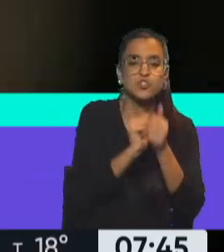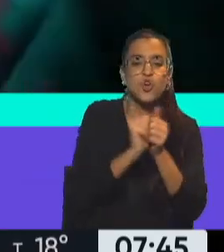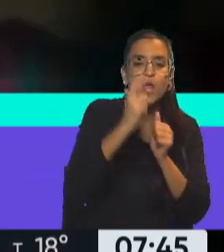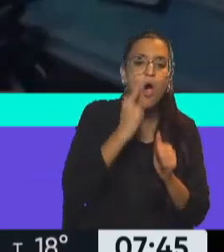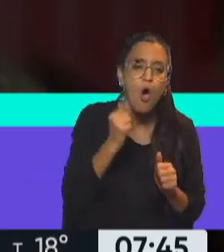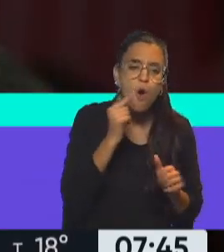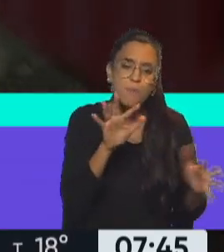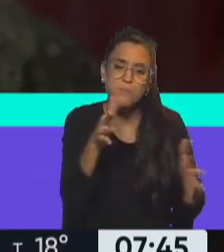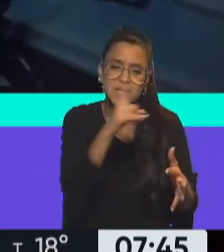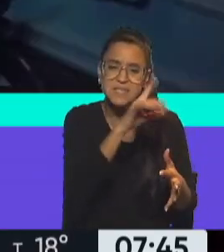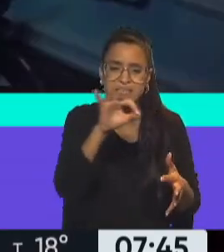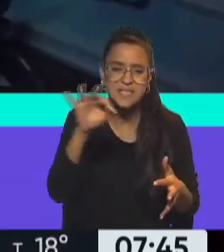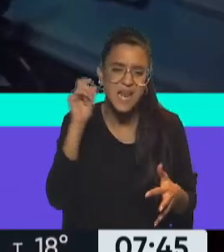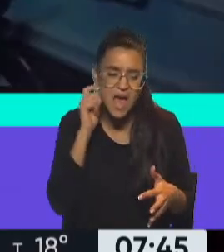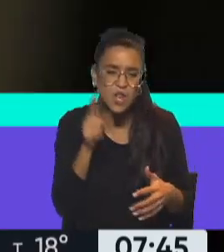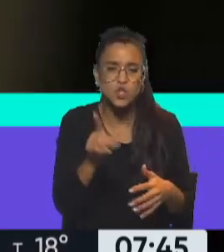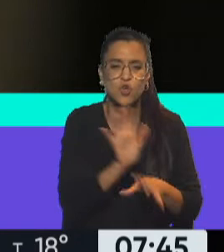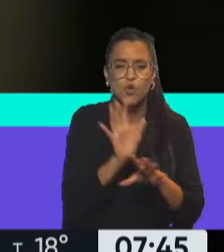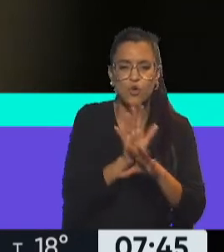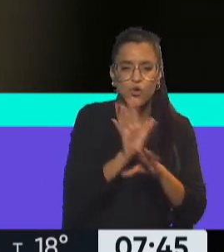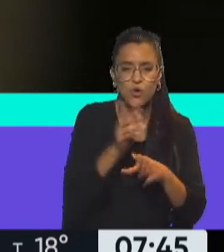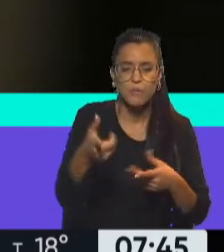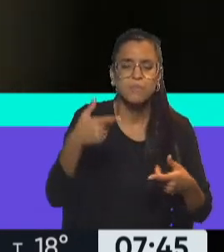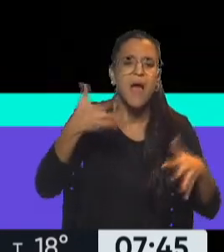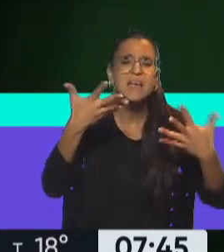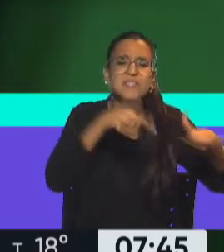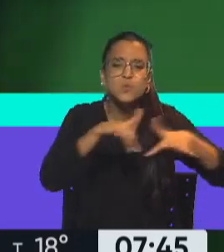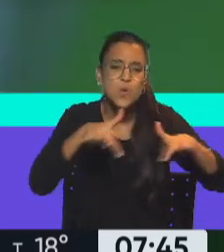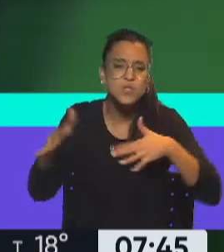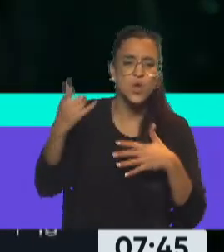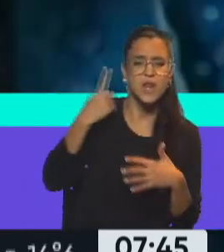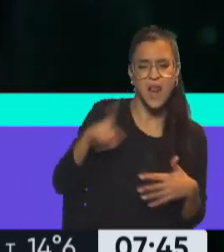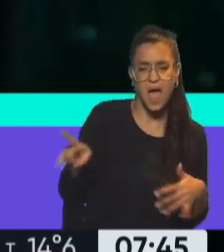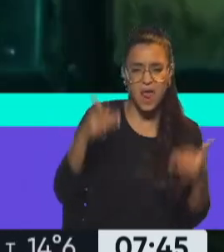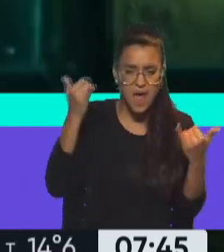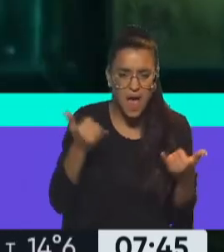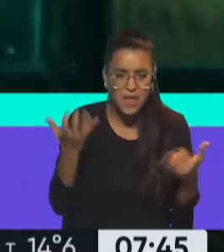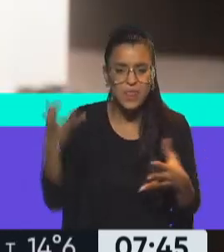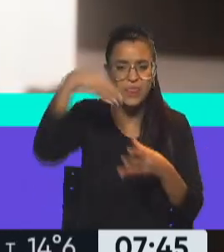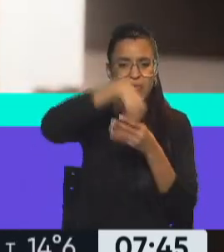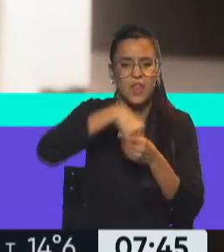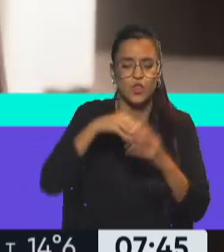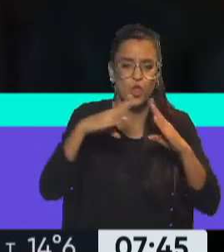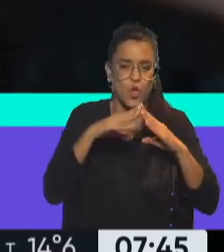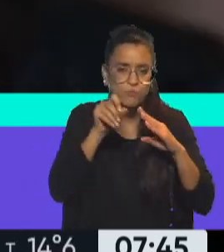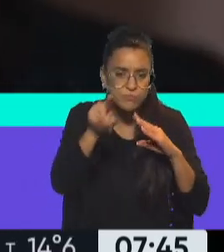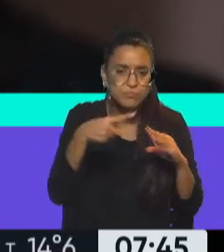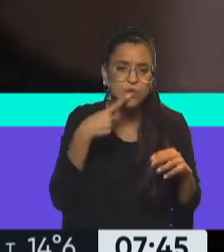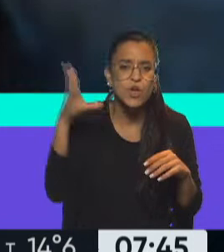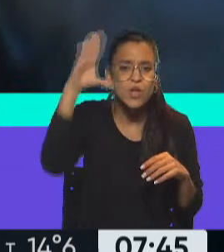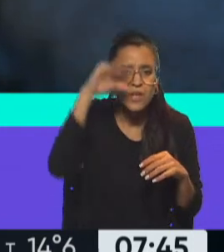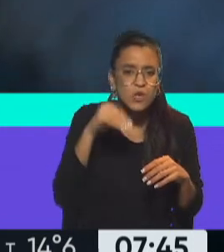hombre cerca de los 100 años, enfrentado a los sucesos extraños que le ocurren dentro de su departamento en una